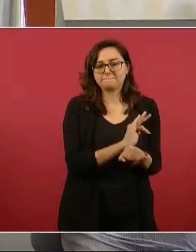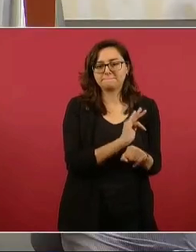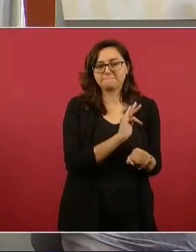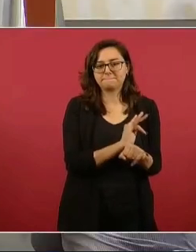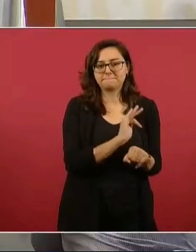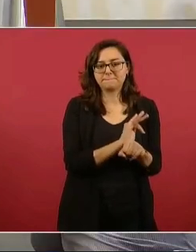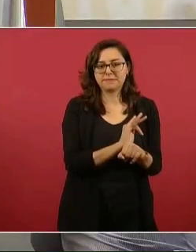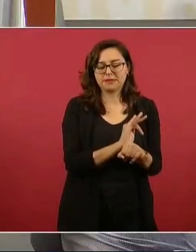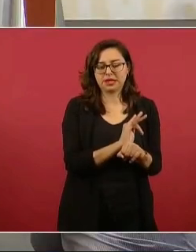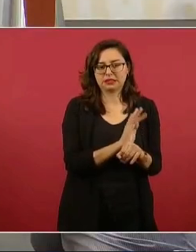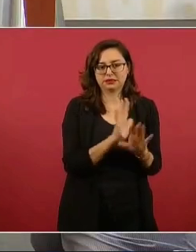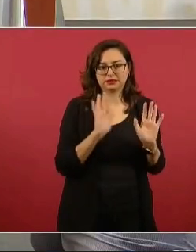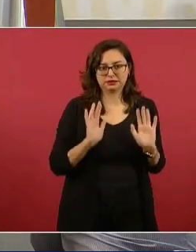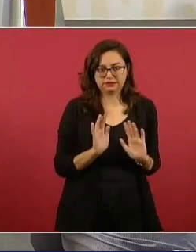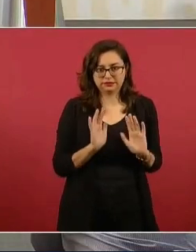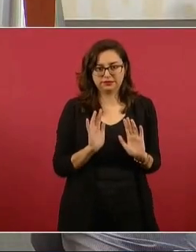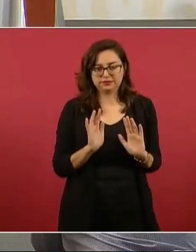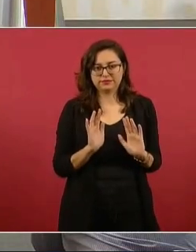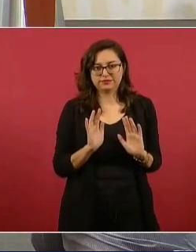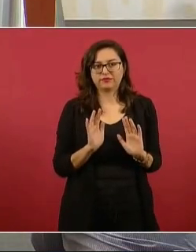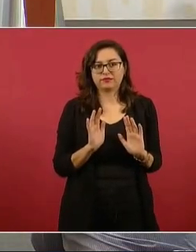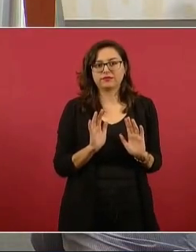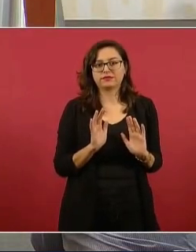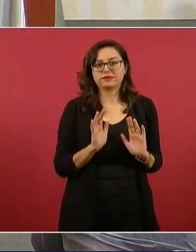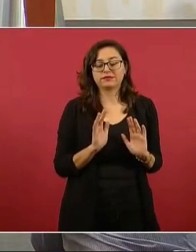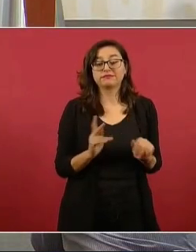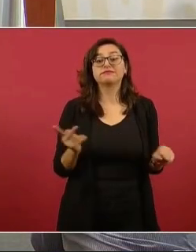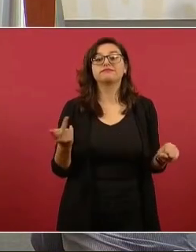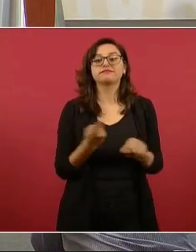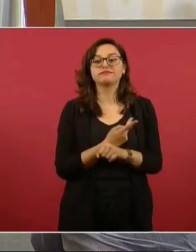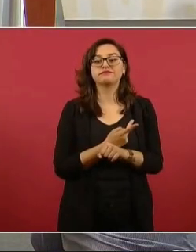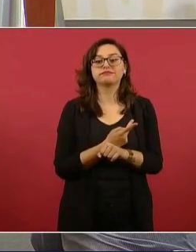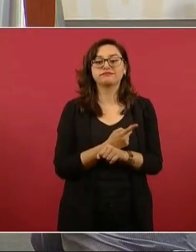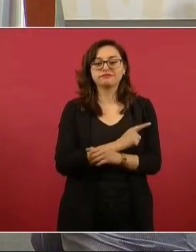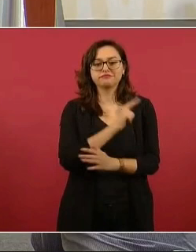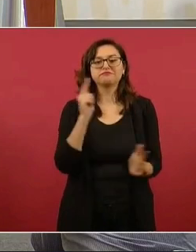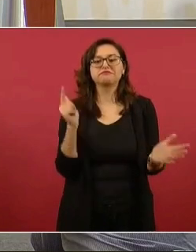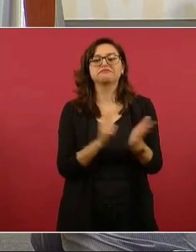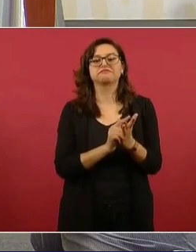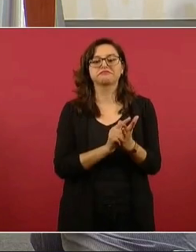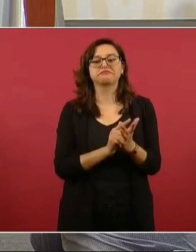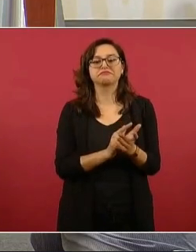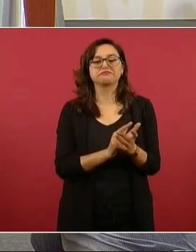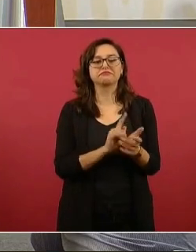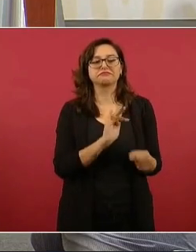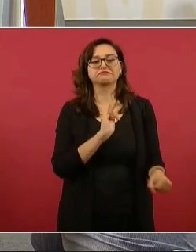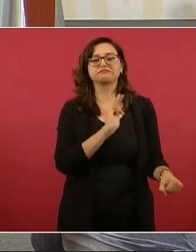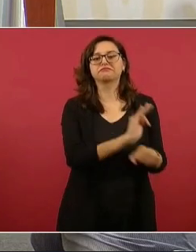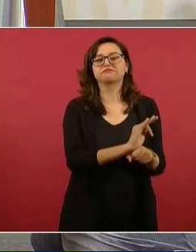por el cual legalmente no se pagaba impuestos,